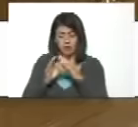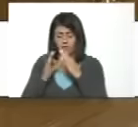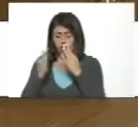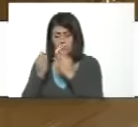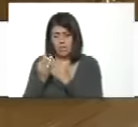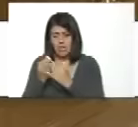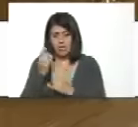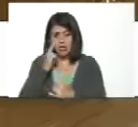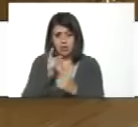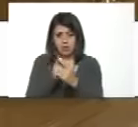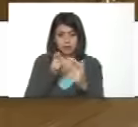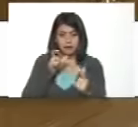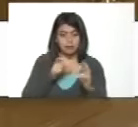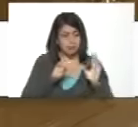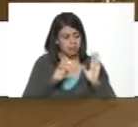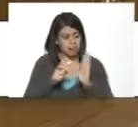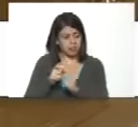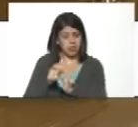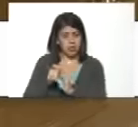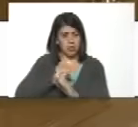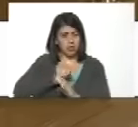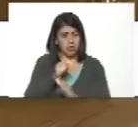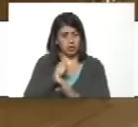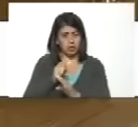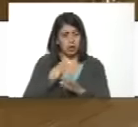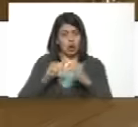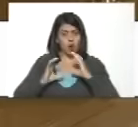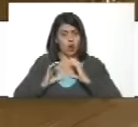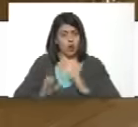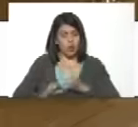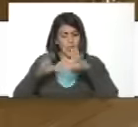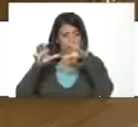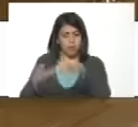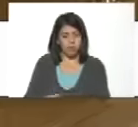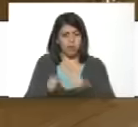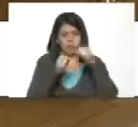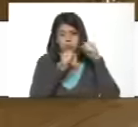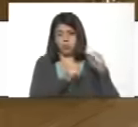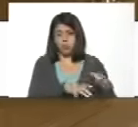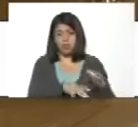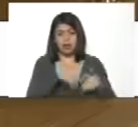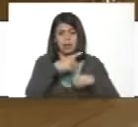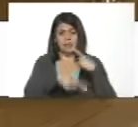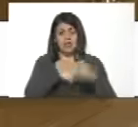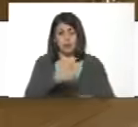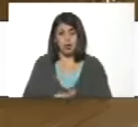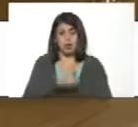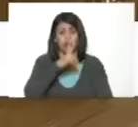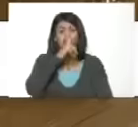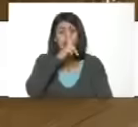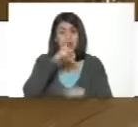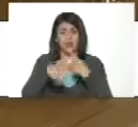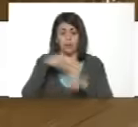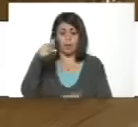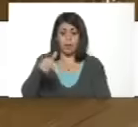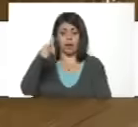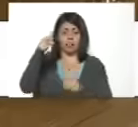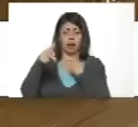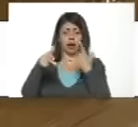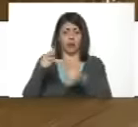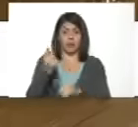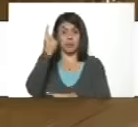familiares, llegaban los organismos de seguridad y se llevaban el cuerpo para más terror, después de haberlo asesinado.